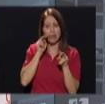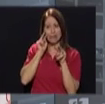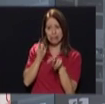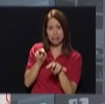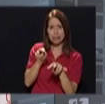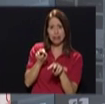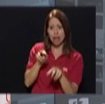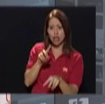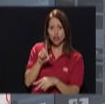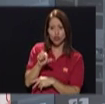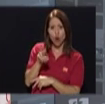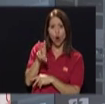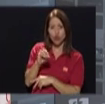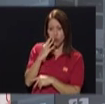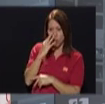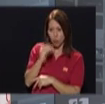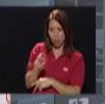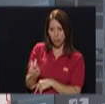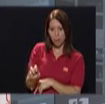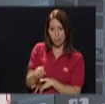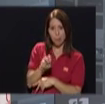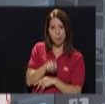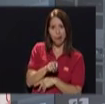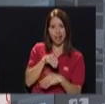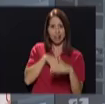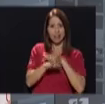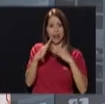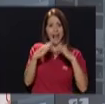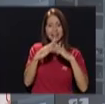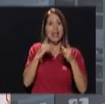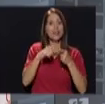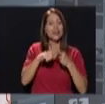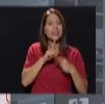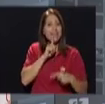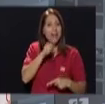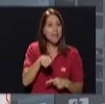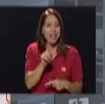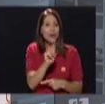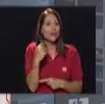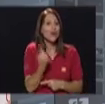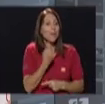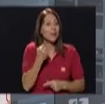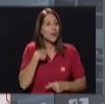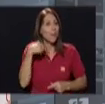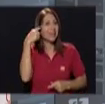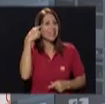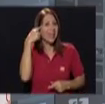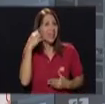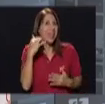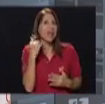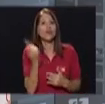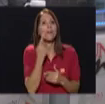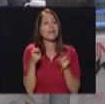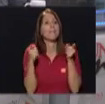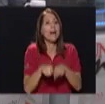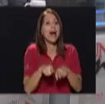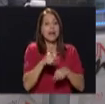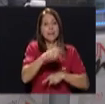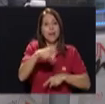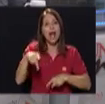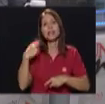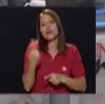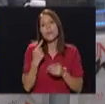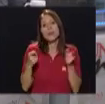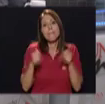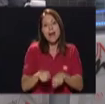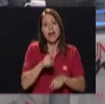encontrás al zorro parado en media cocina. Entonces, realmente no es solo, ¿verdad?, como uno pensaría que sea como en playas, en